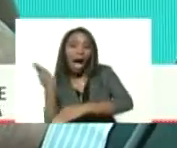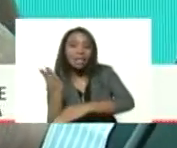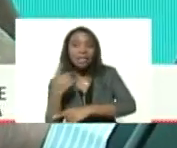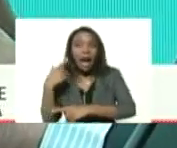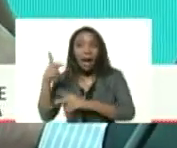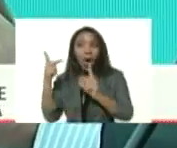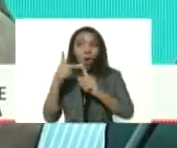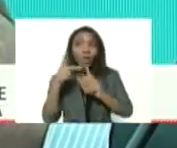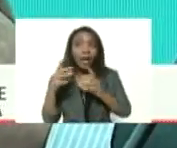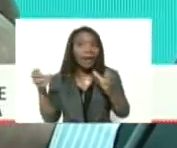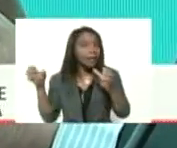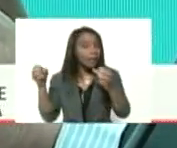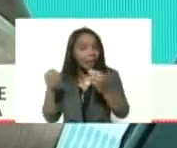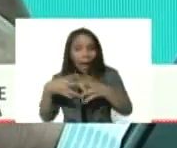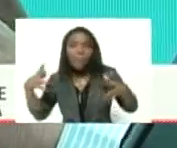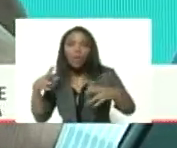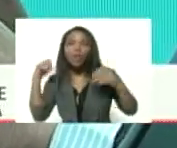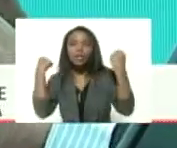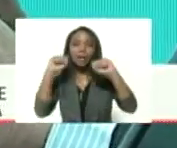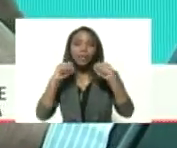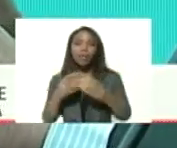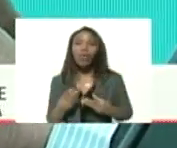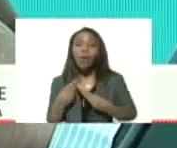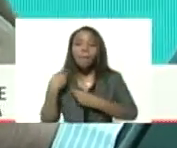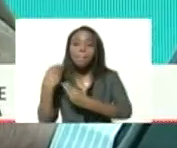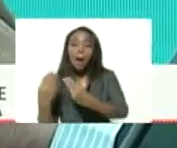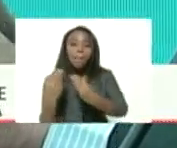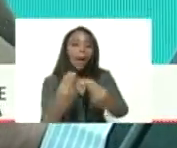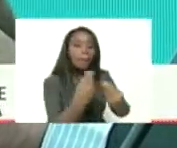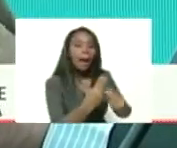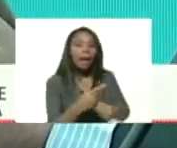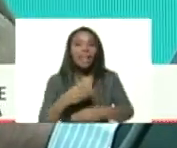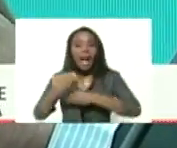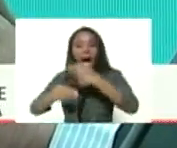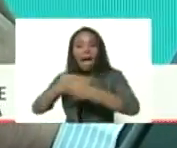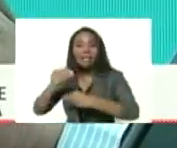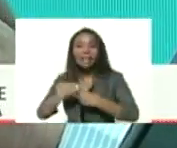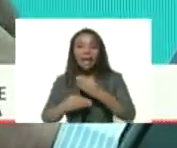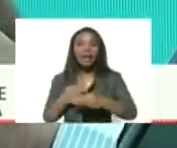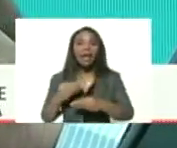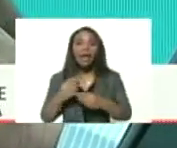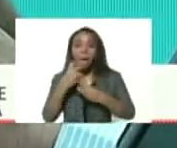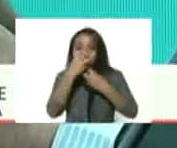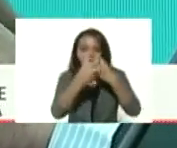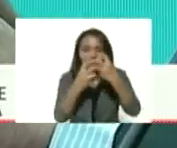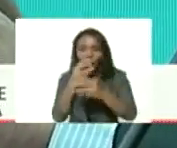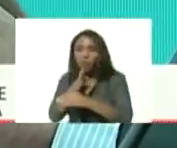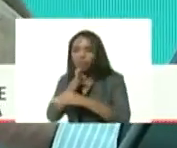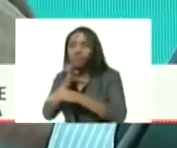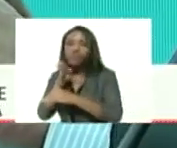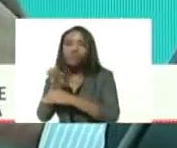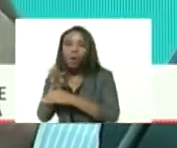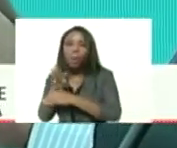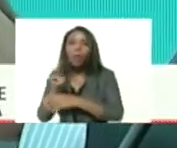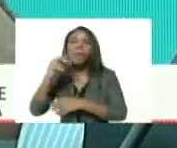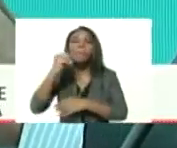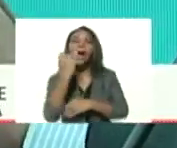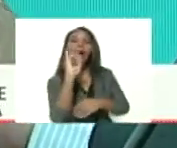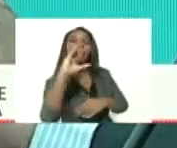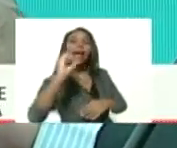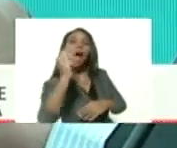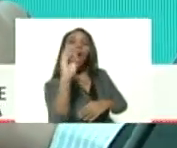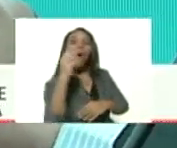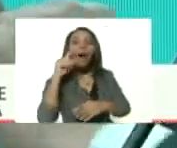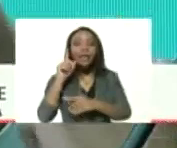campos de entrenamiento, ser distribuidas y provocar la incursión por Maicao, la frontera en Paraguachón,